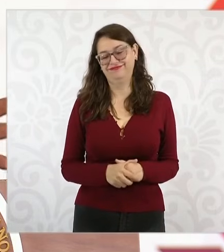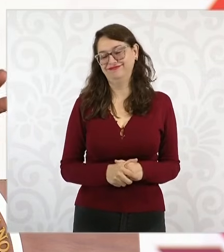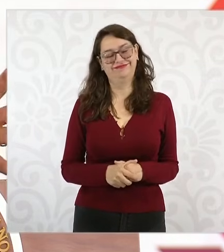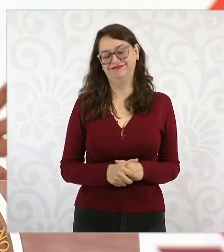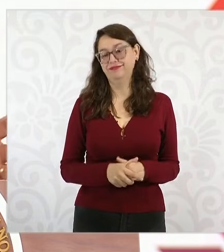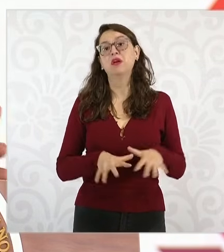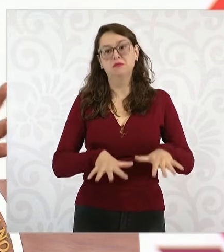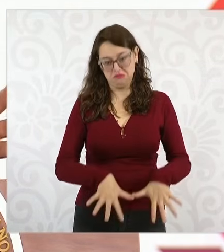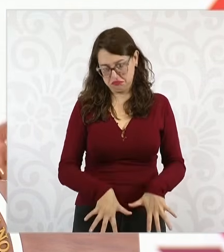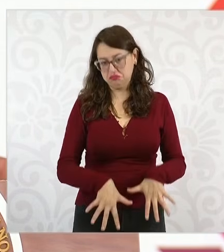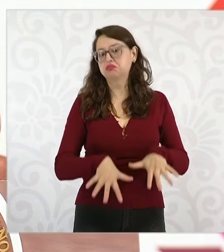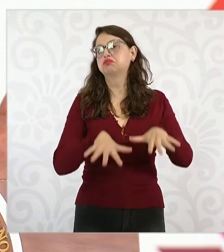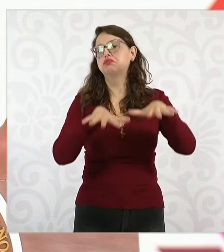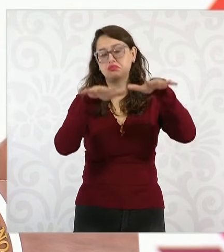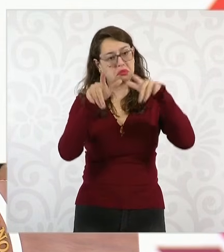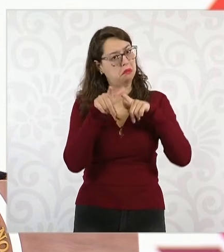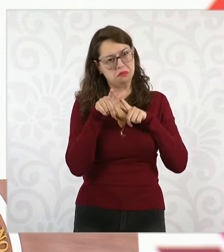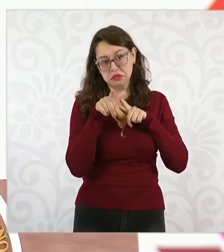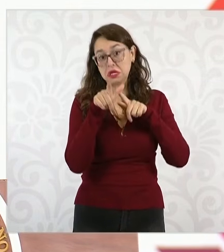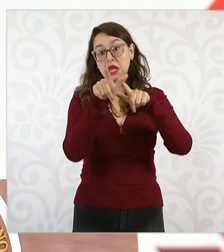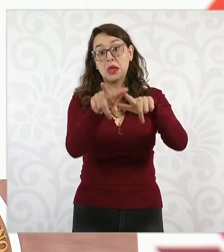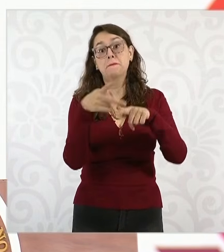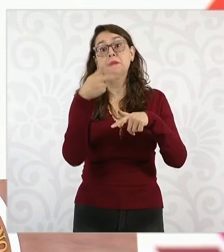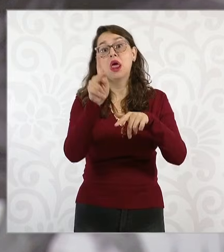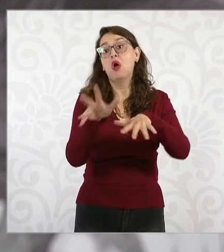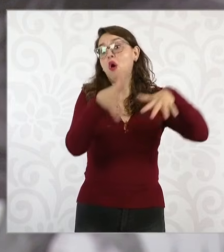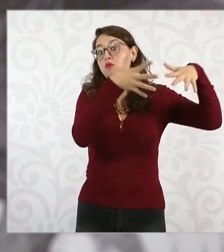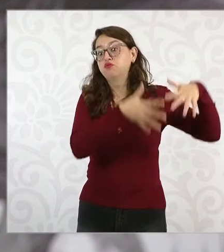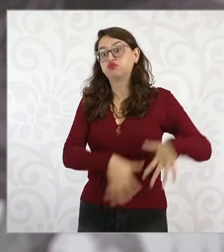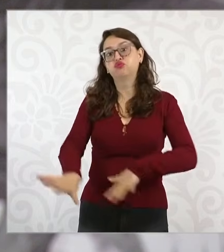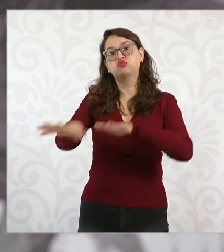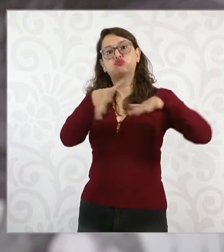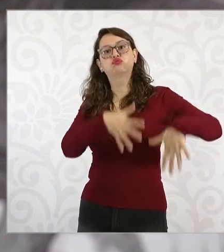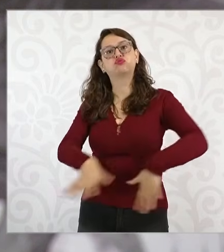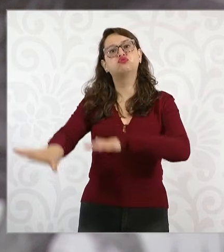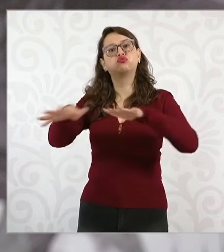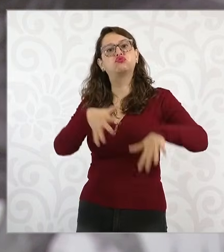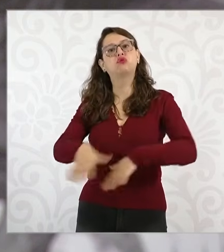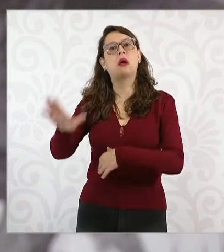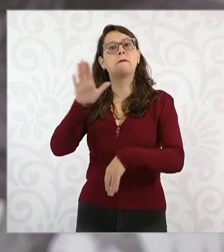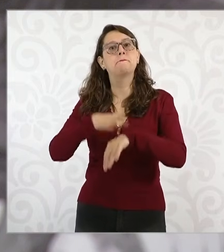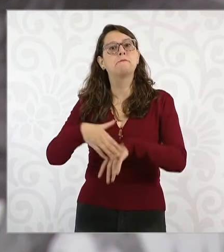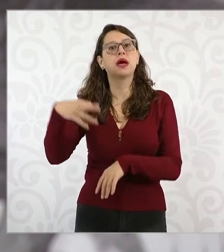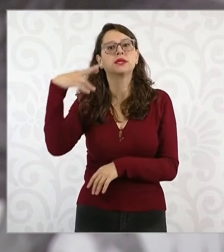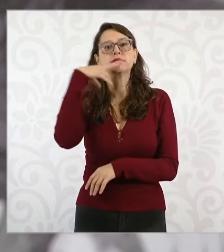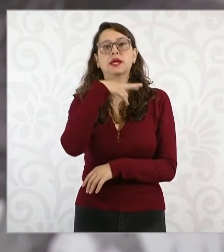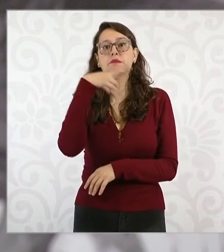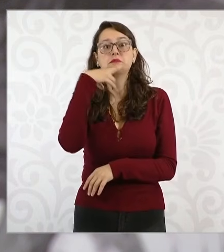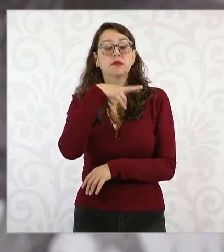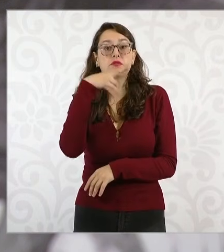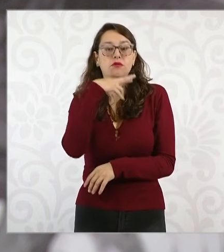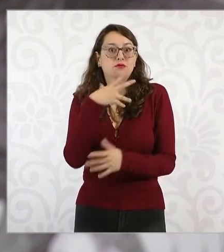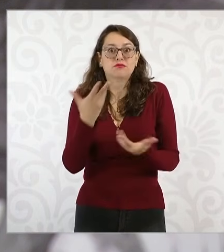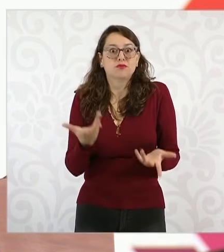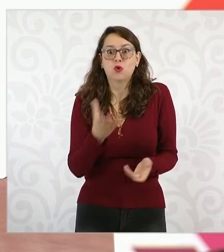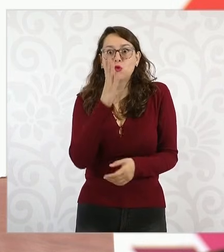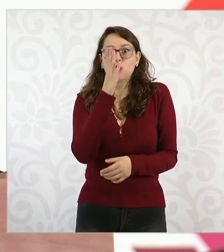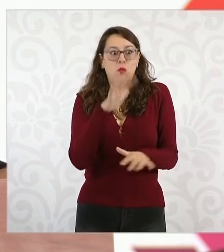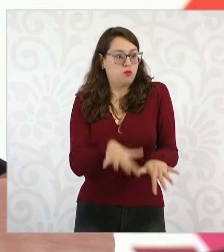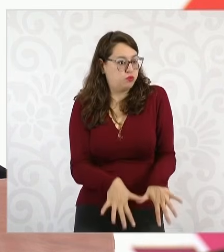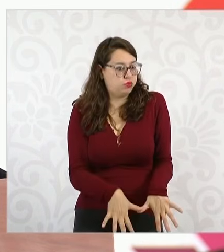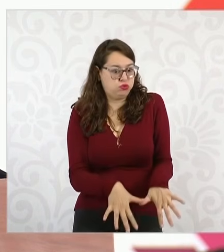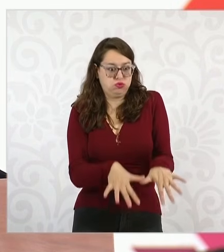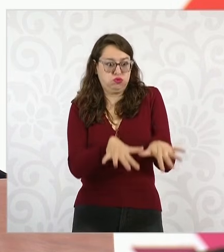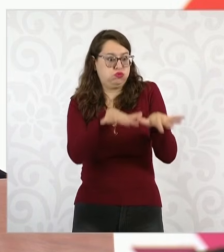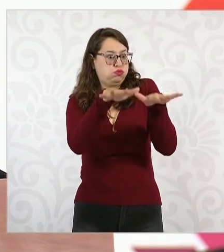presenta un fenómeno que es muy intenso, que han sido muy recurrentes, el desalojo del agua pueda ser mucho más rápido. Como lo pudimos mostrar en